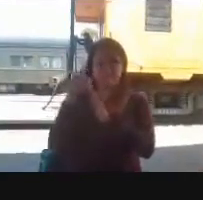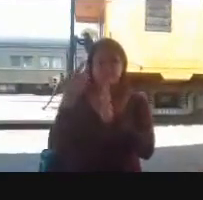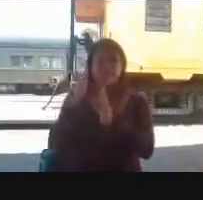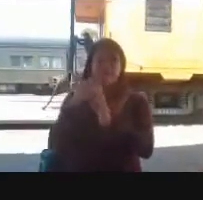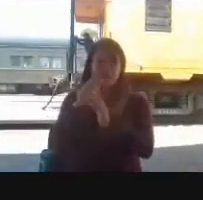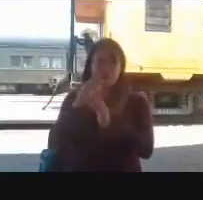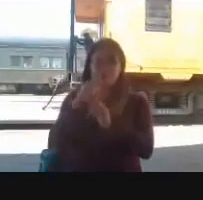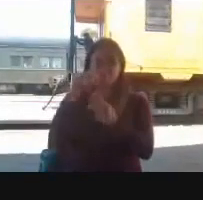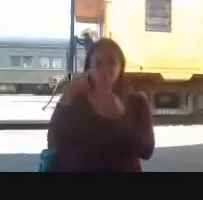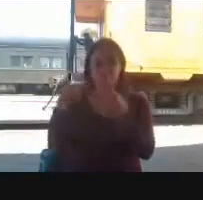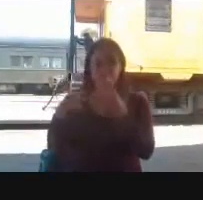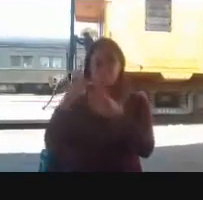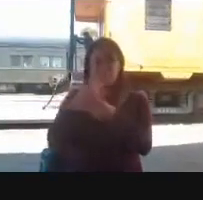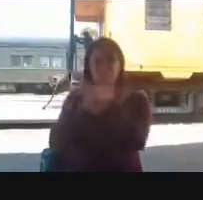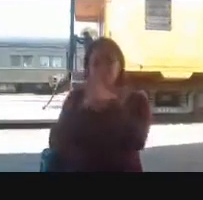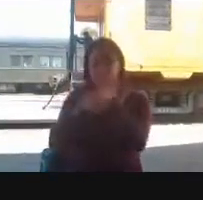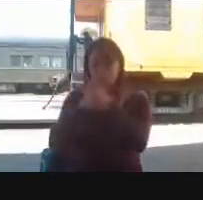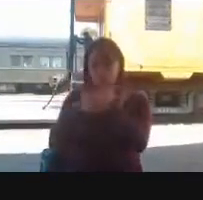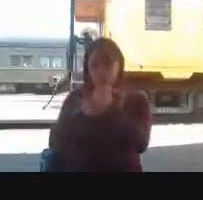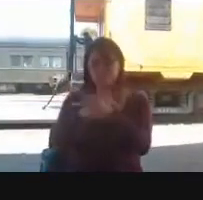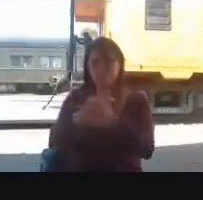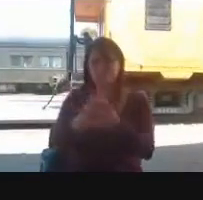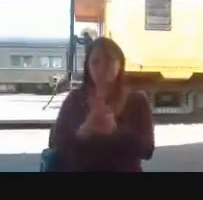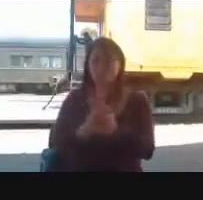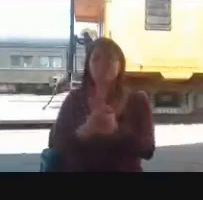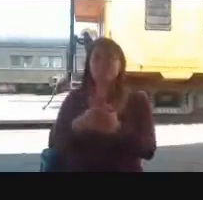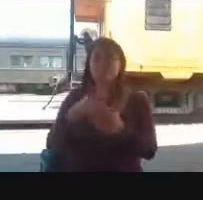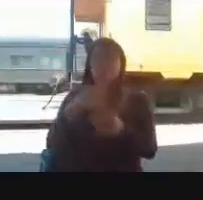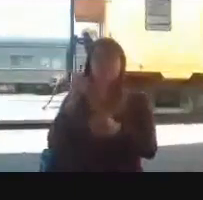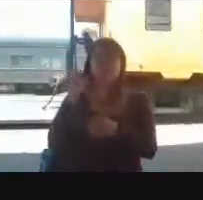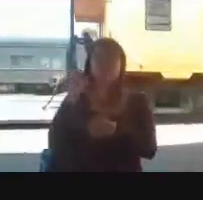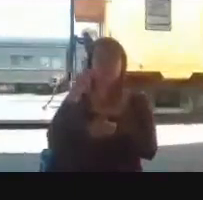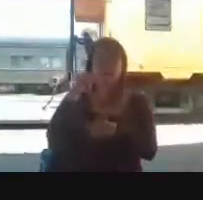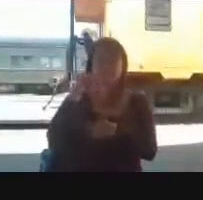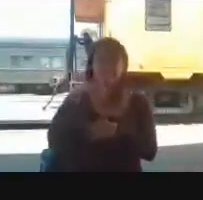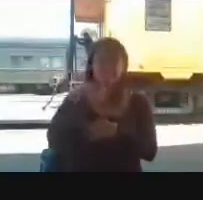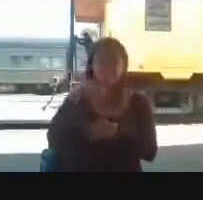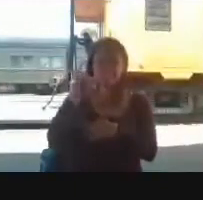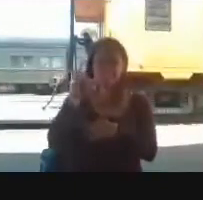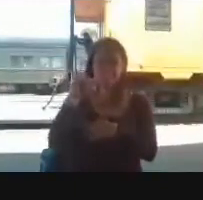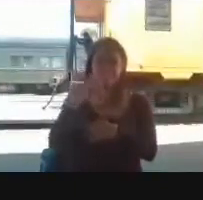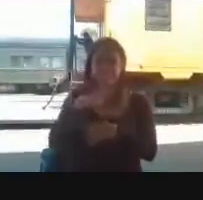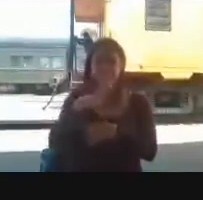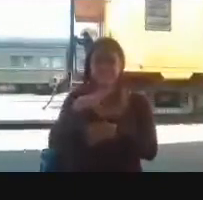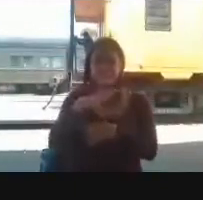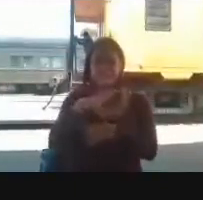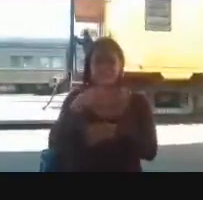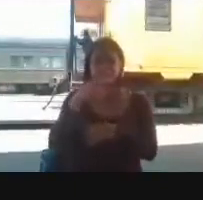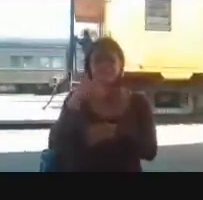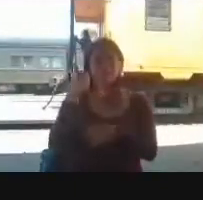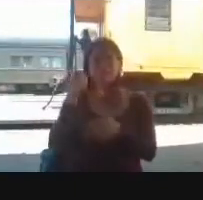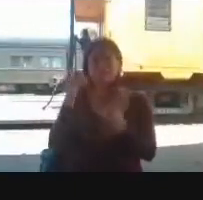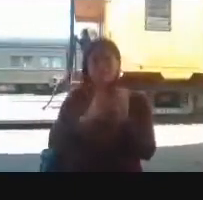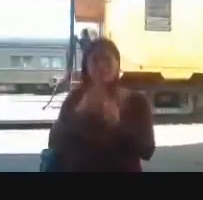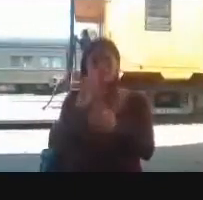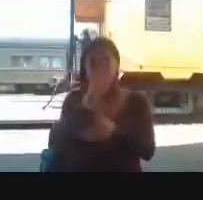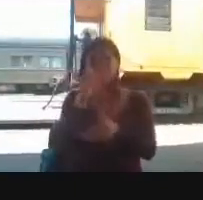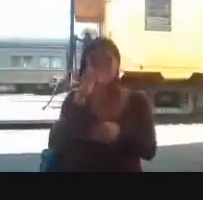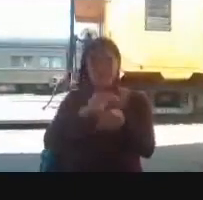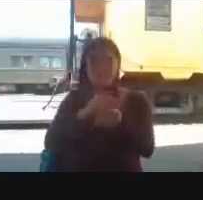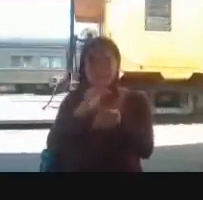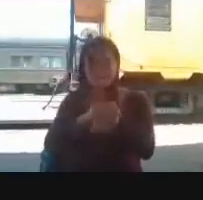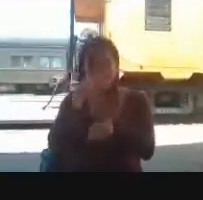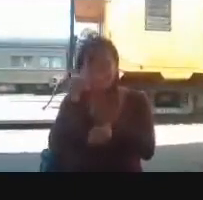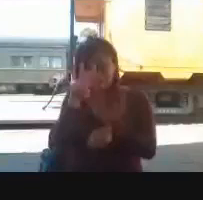el primero es el perfil de Facebook de Kimi. Kimi tiene su Facebook, creo que tiene como 2.600 amigos, algo así, donde a veces